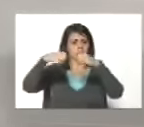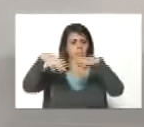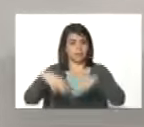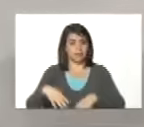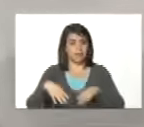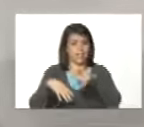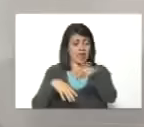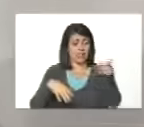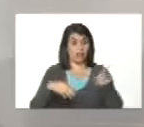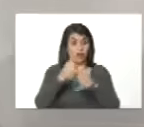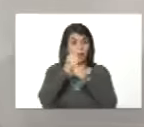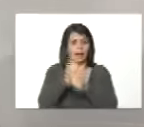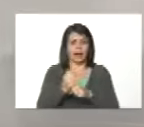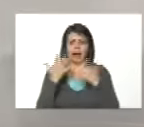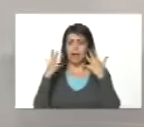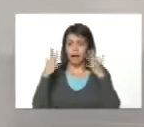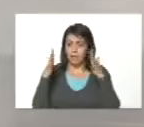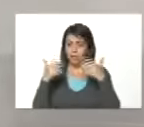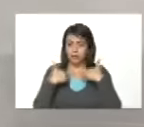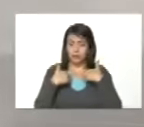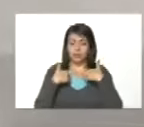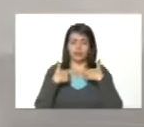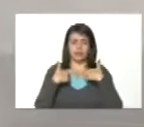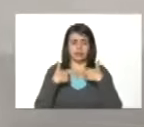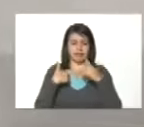los aplaudamos.